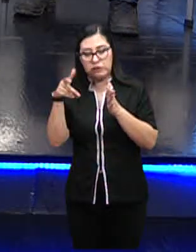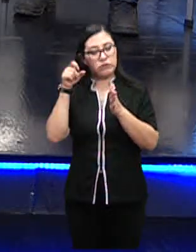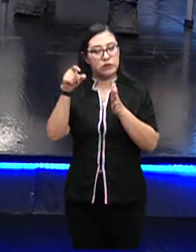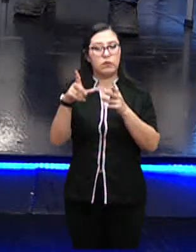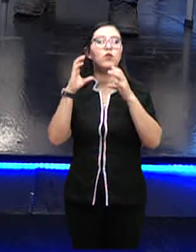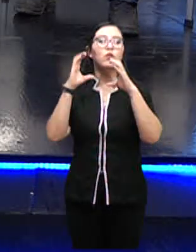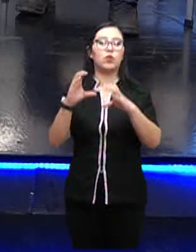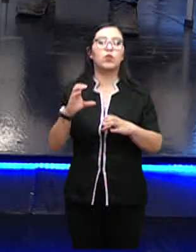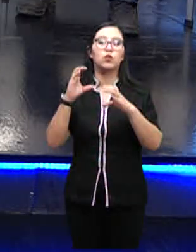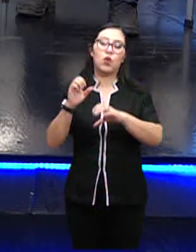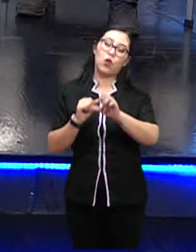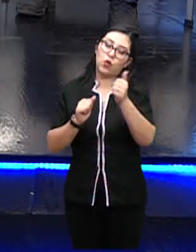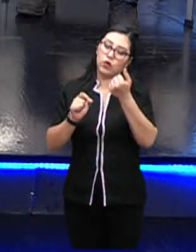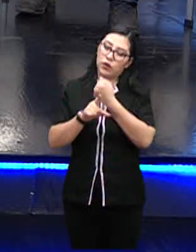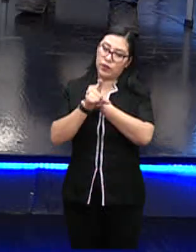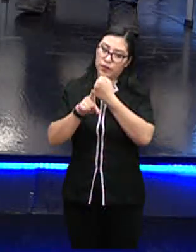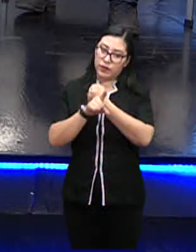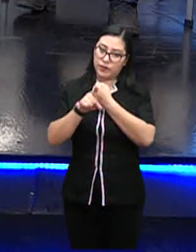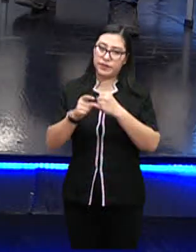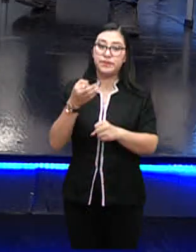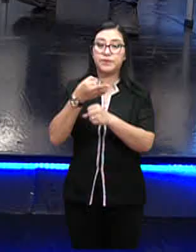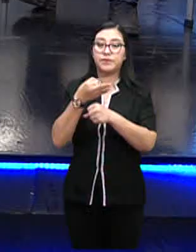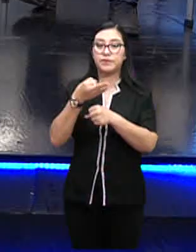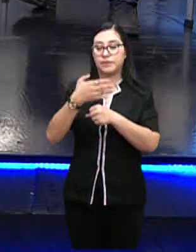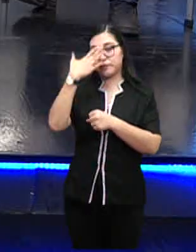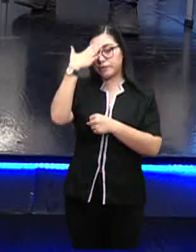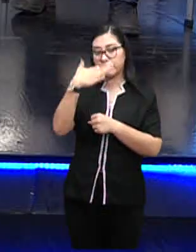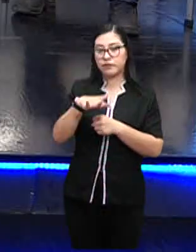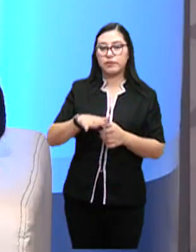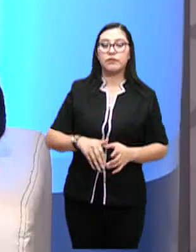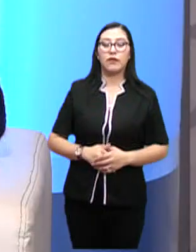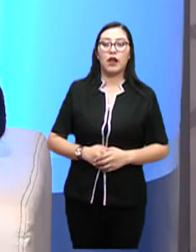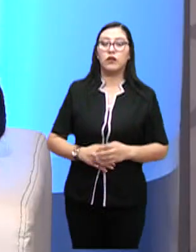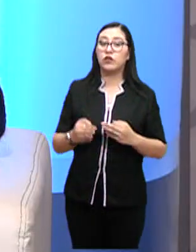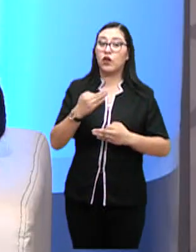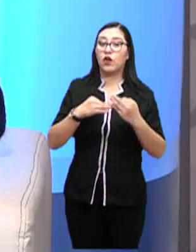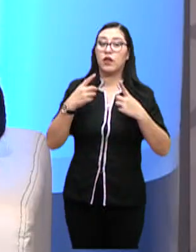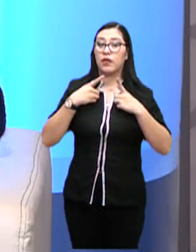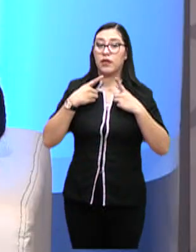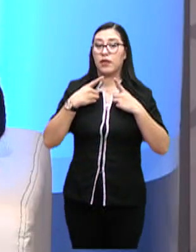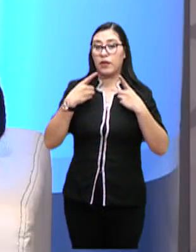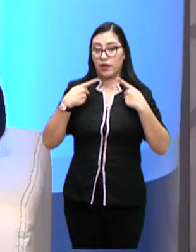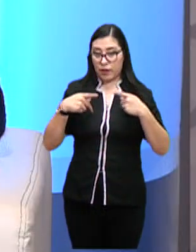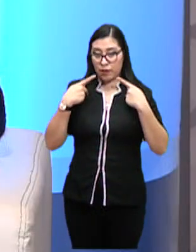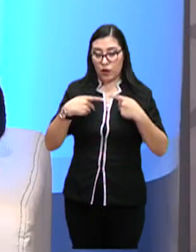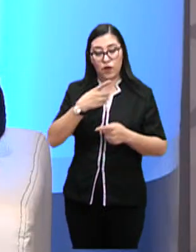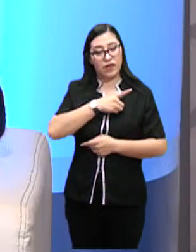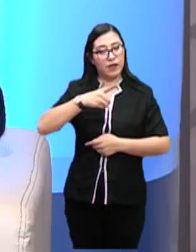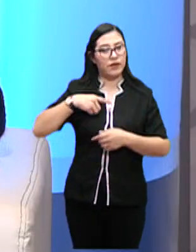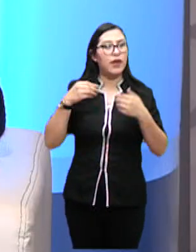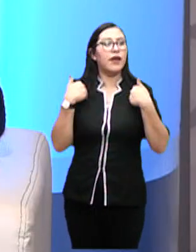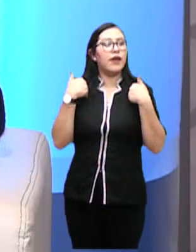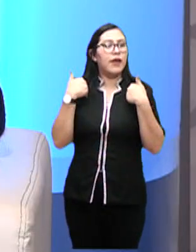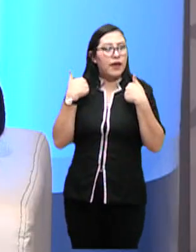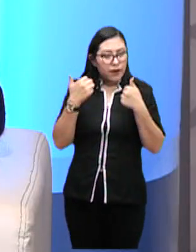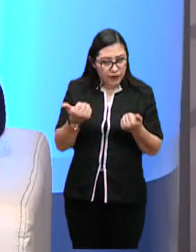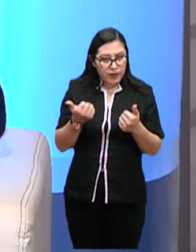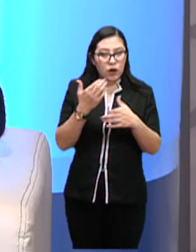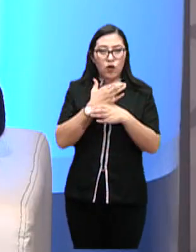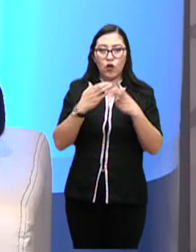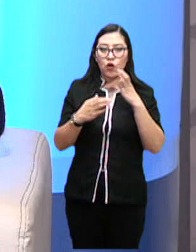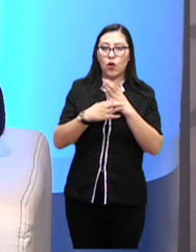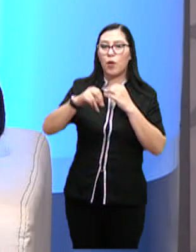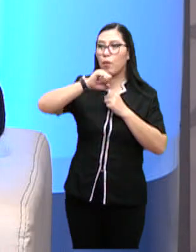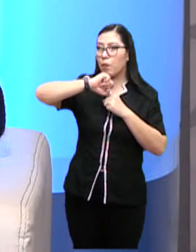también otro problema. Aquí es una situación que todo el mundo debemos de tener conciencia de que los productos pirotécnicos son